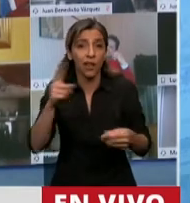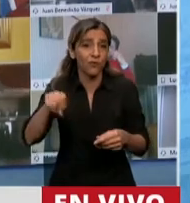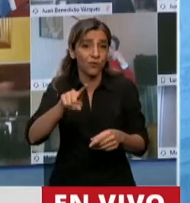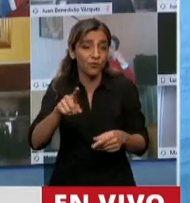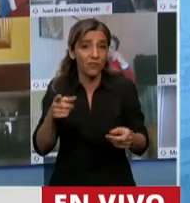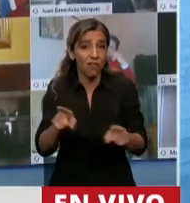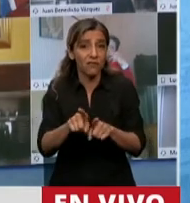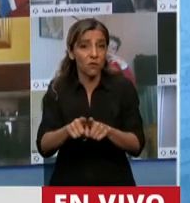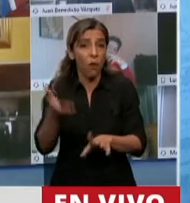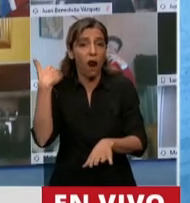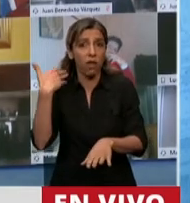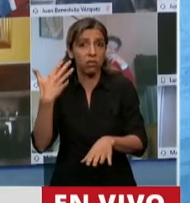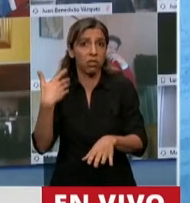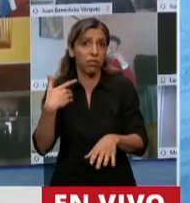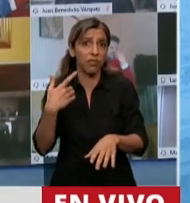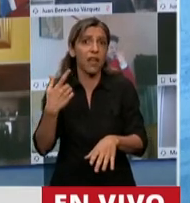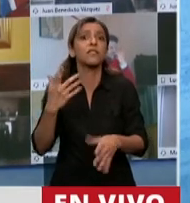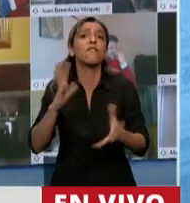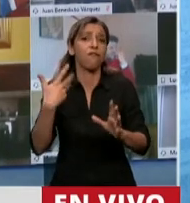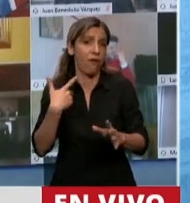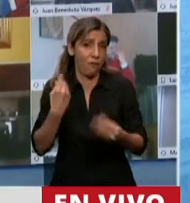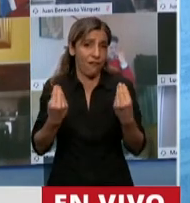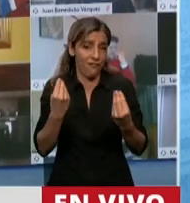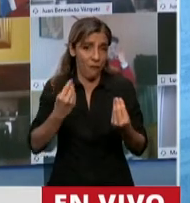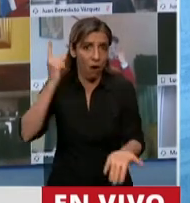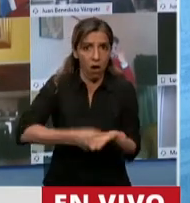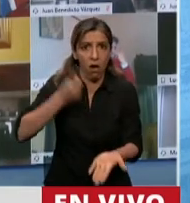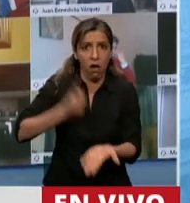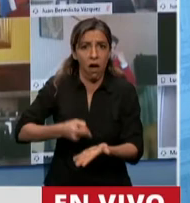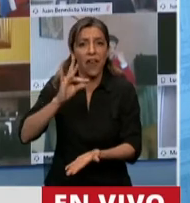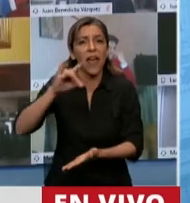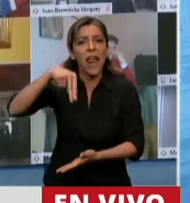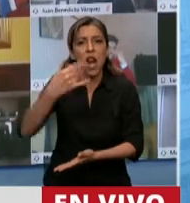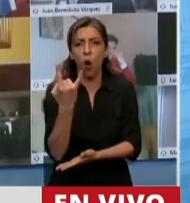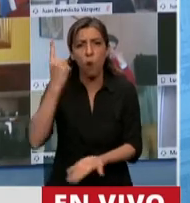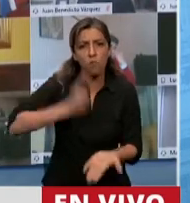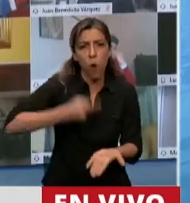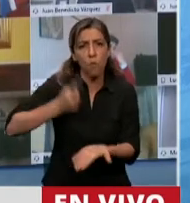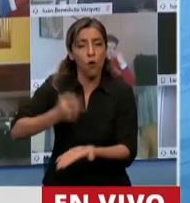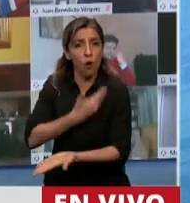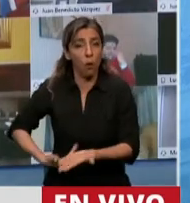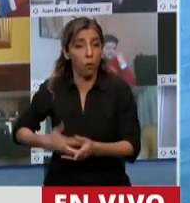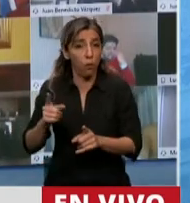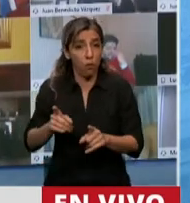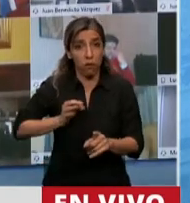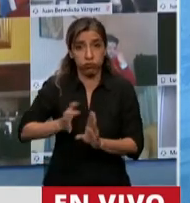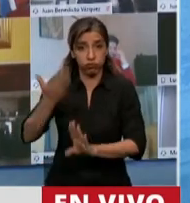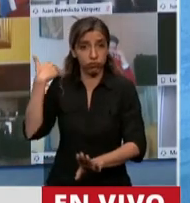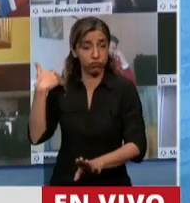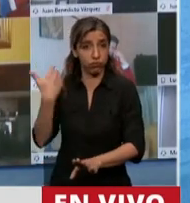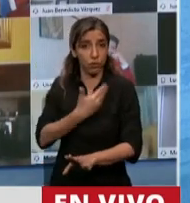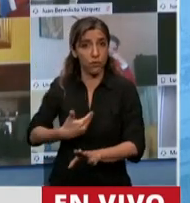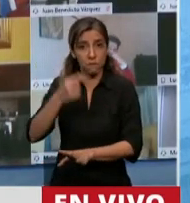cuando gobernaban por DNU. Recordemos lo que fueron años anteriores en el gobierno de Mauricio Macri, que no